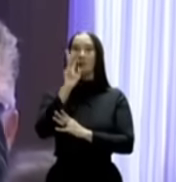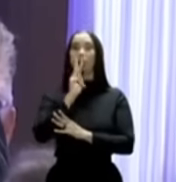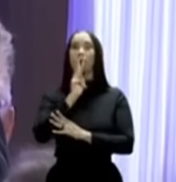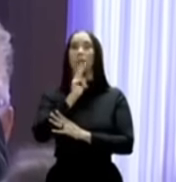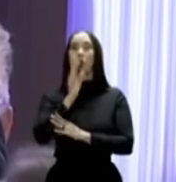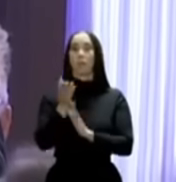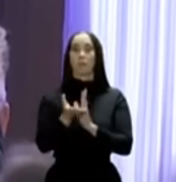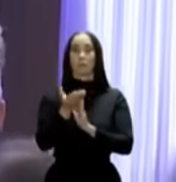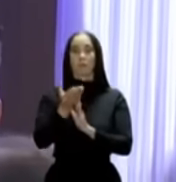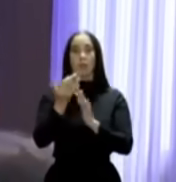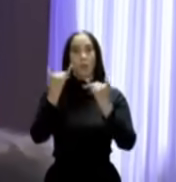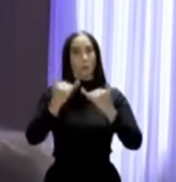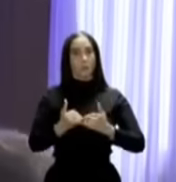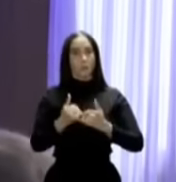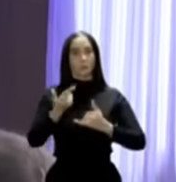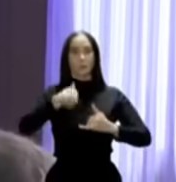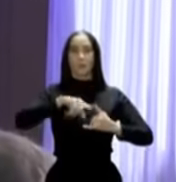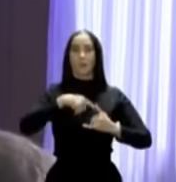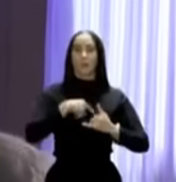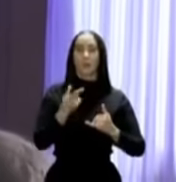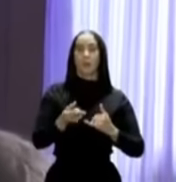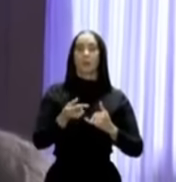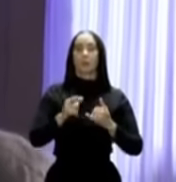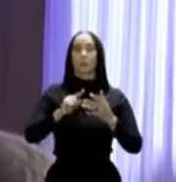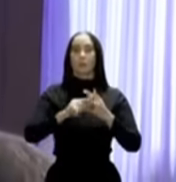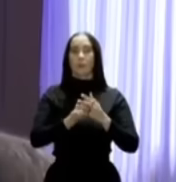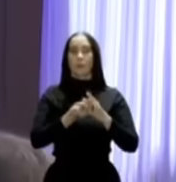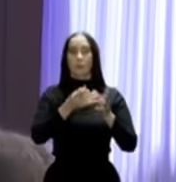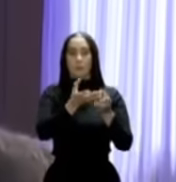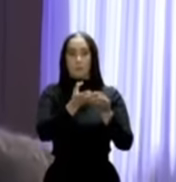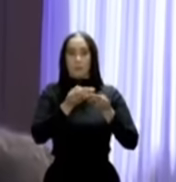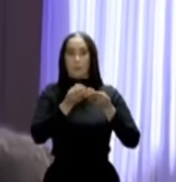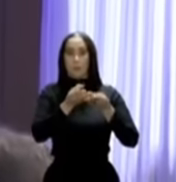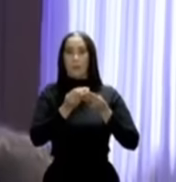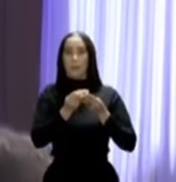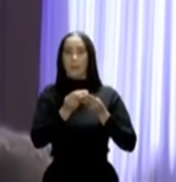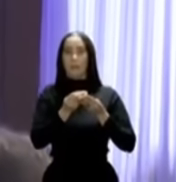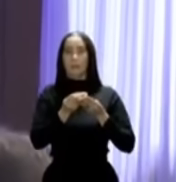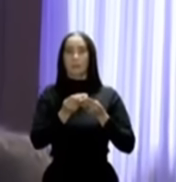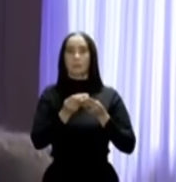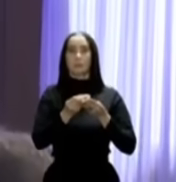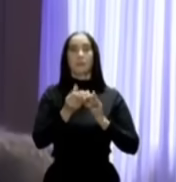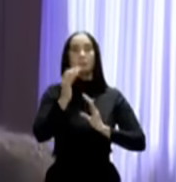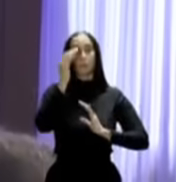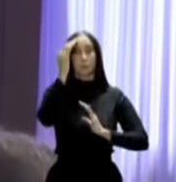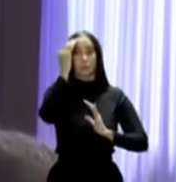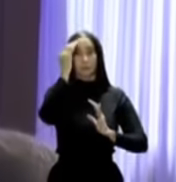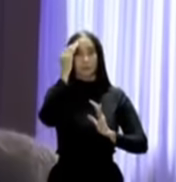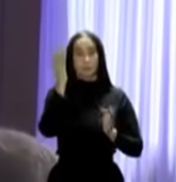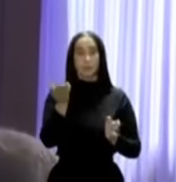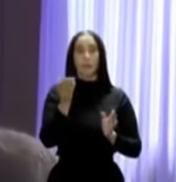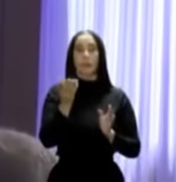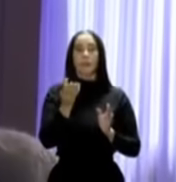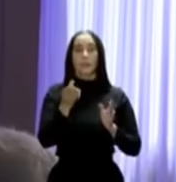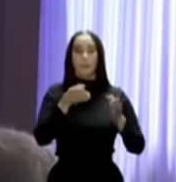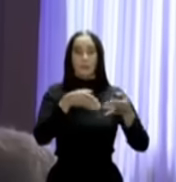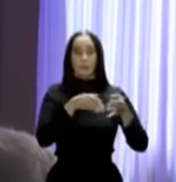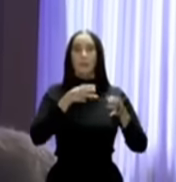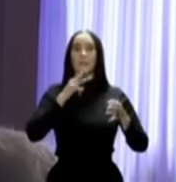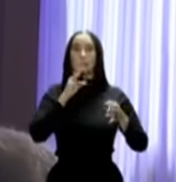agua. Nosotros vamos a tomar para alimentar nuestro canal. Como es lógico, el